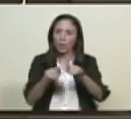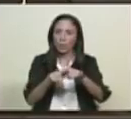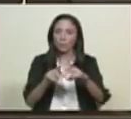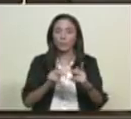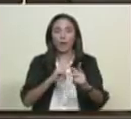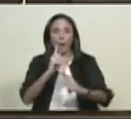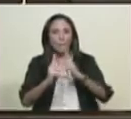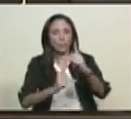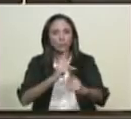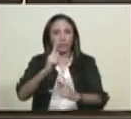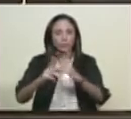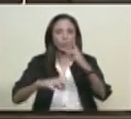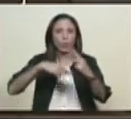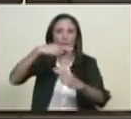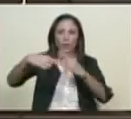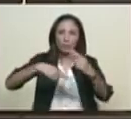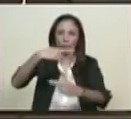constituyente de